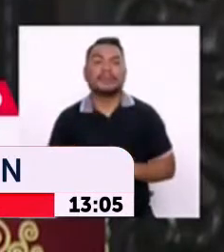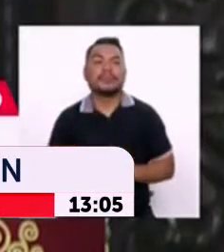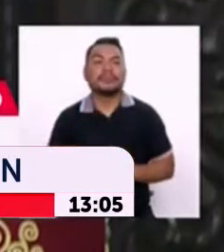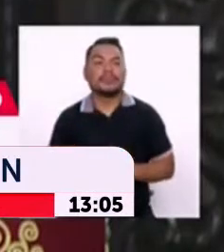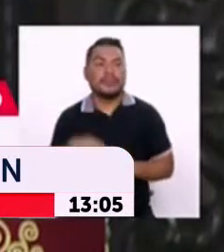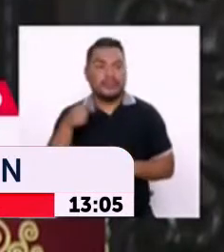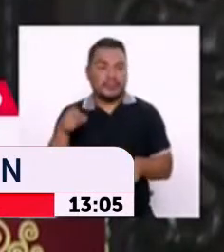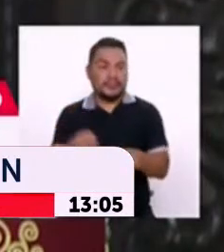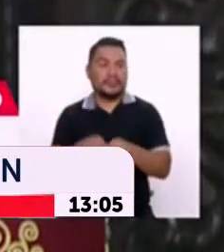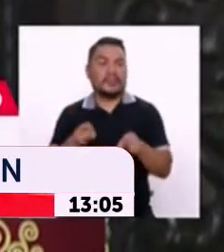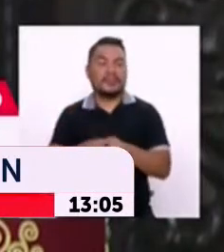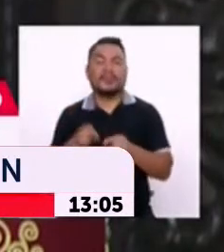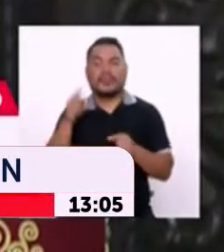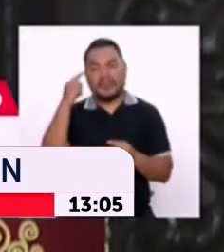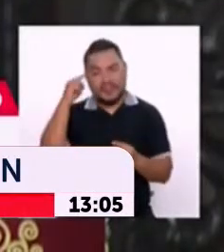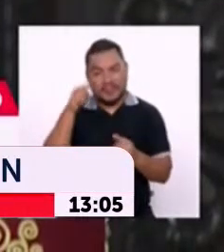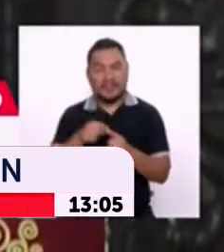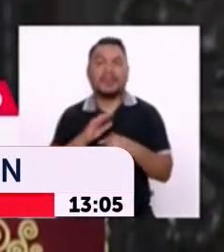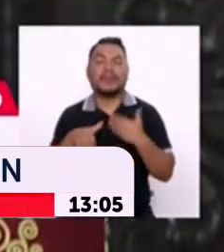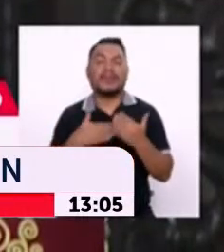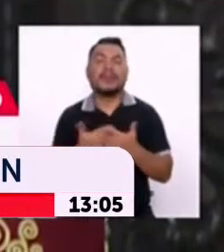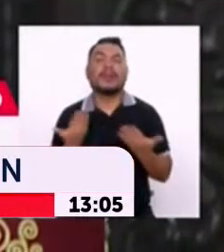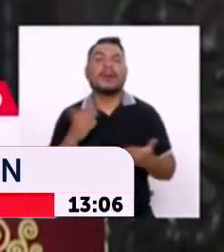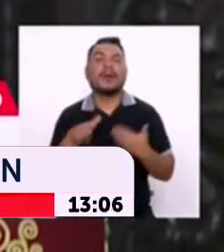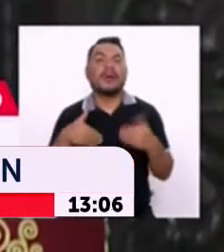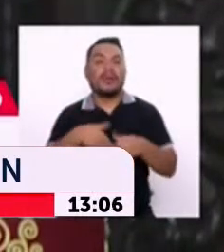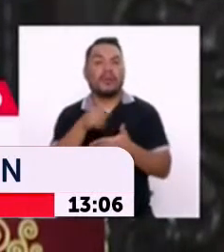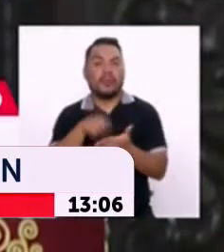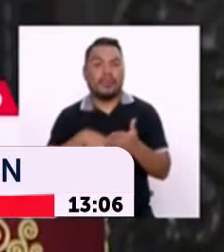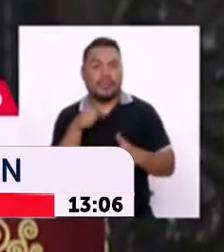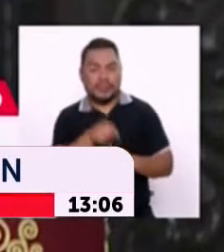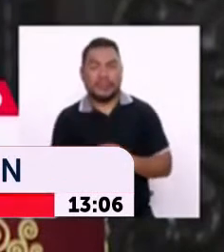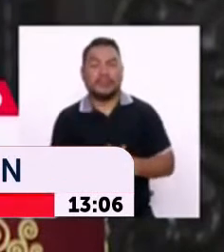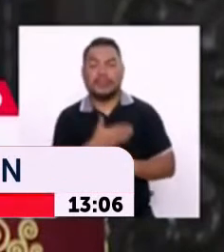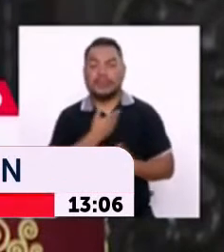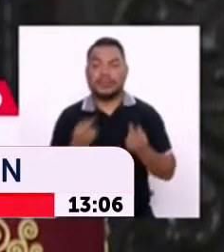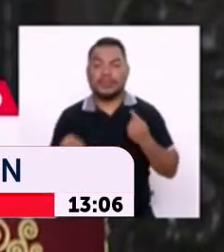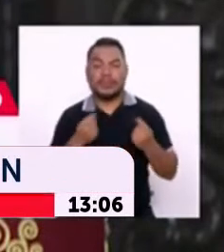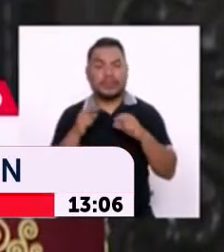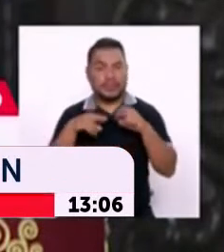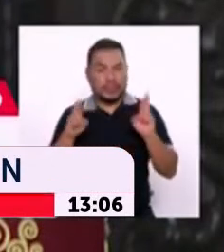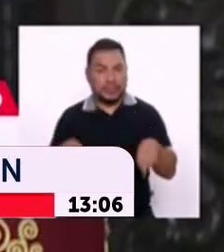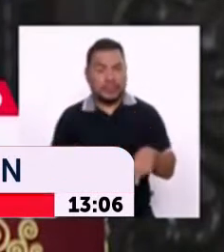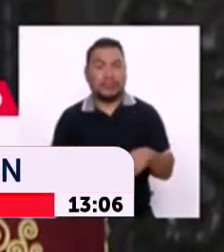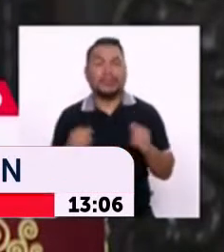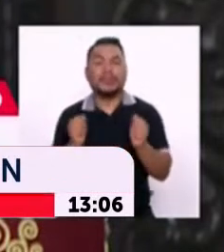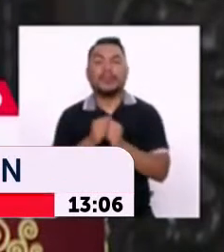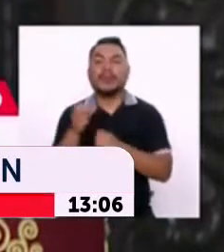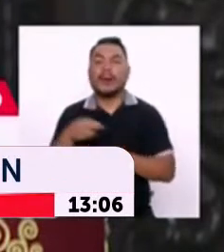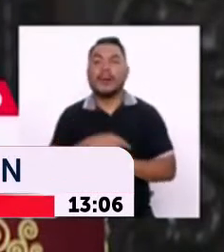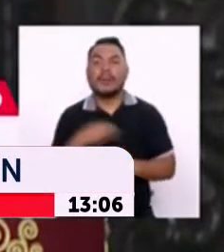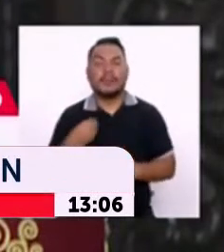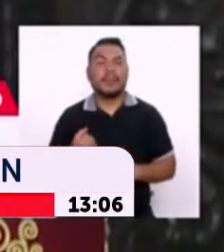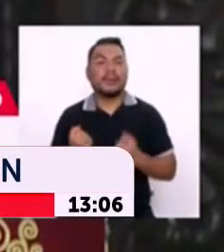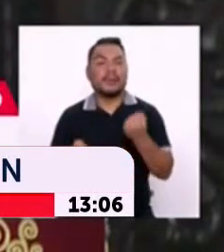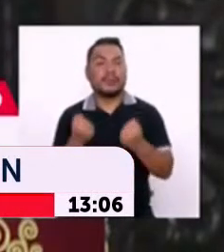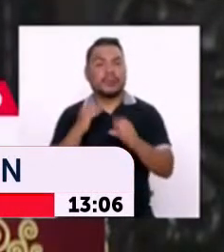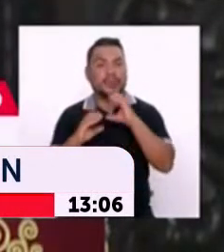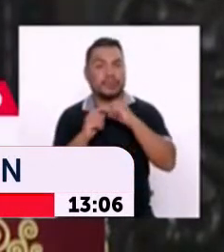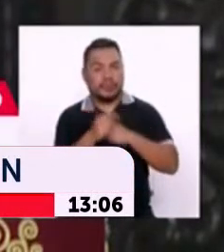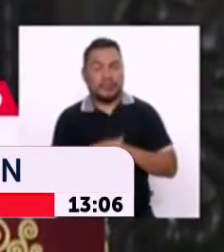Comunicaciones. Asimismo, en el marco de ello, en virtud de estos convenios con los gobiernos regionales, con el Ministerio de